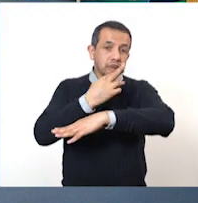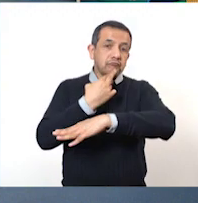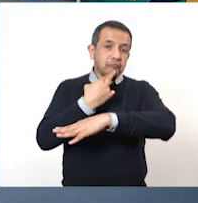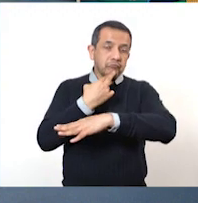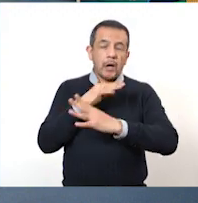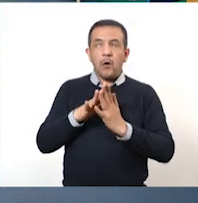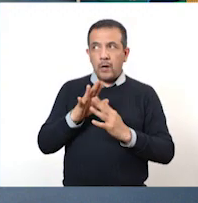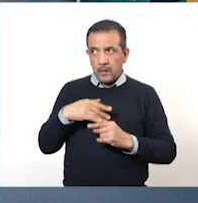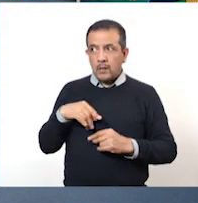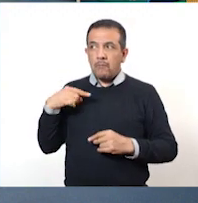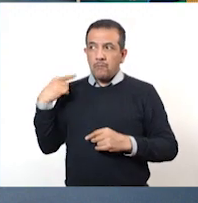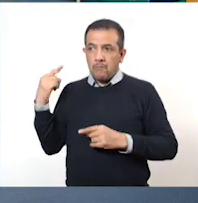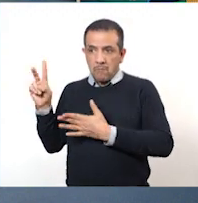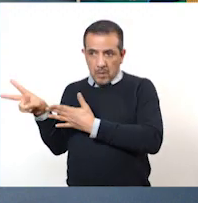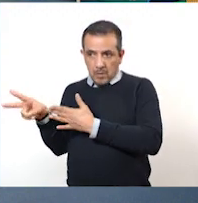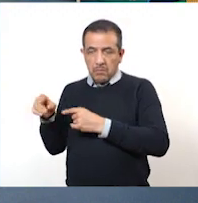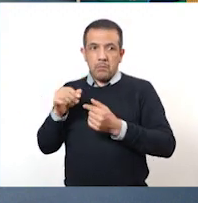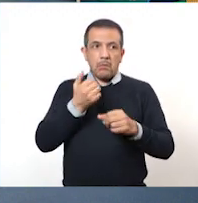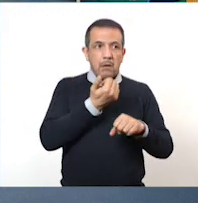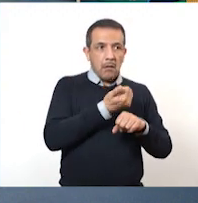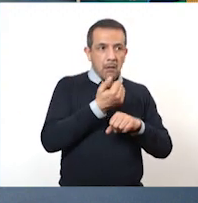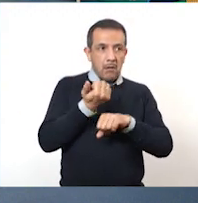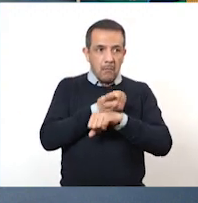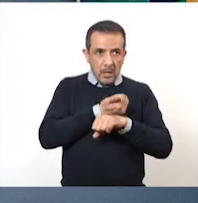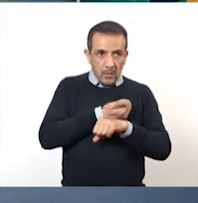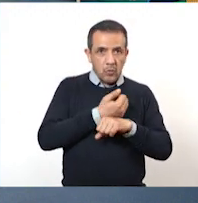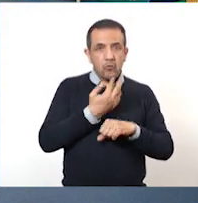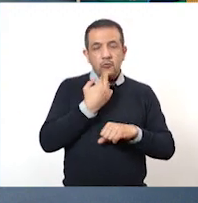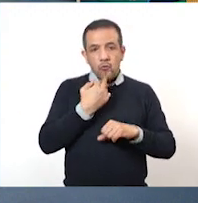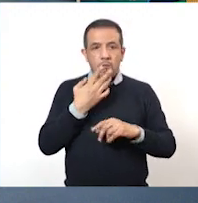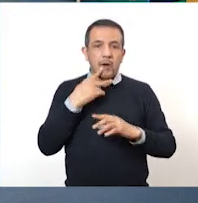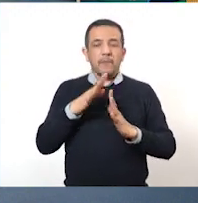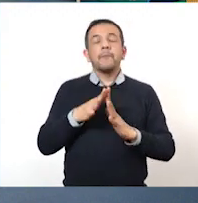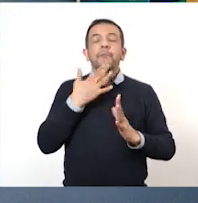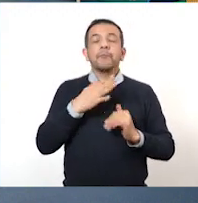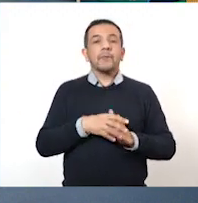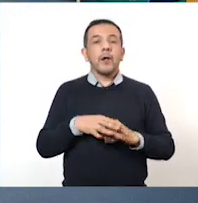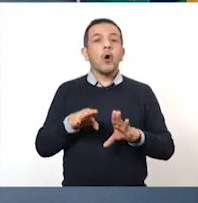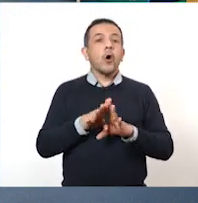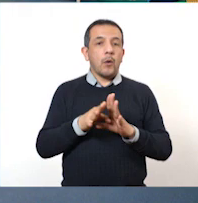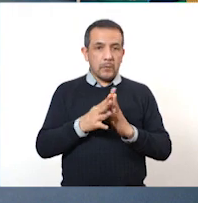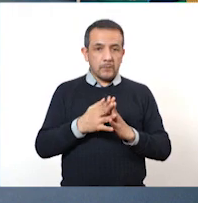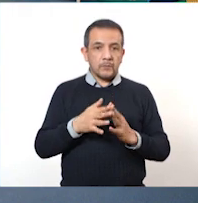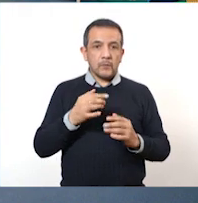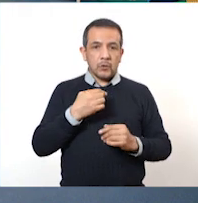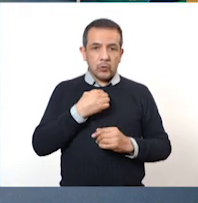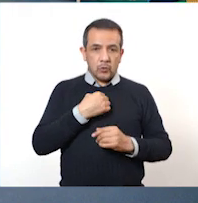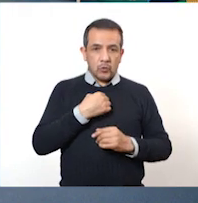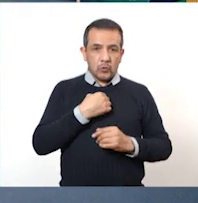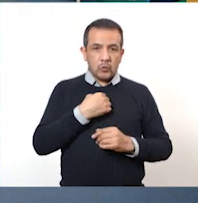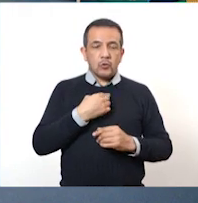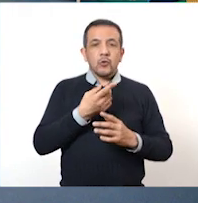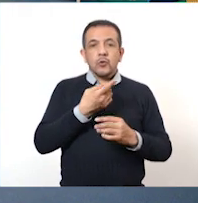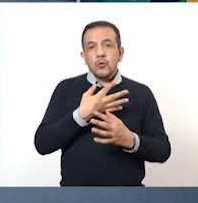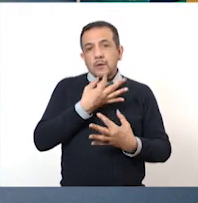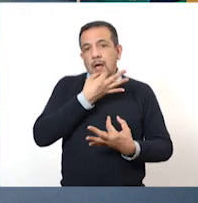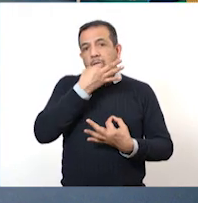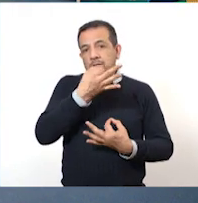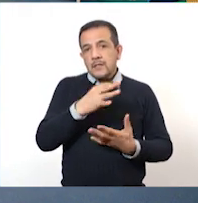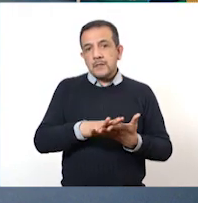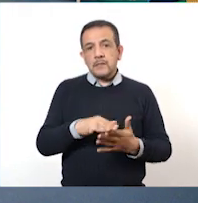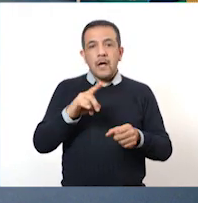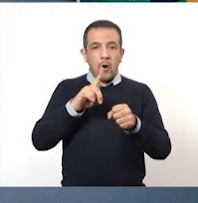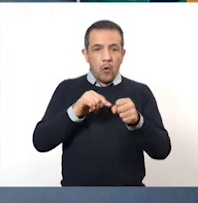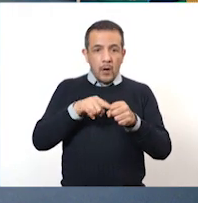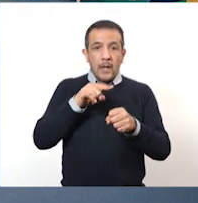amarillo, rojo. Así es. Muy bien. ¿Cómo se juega? Yo te voy a decir uno de los